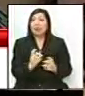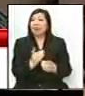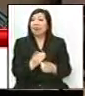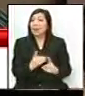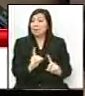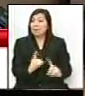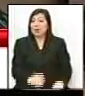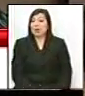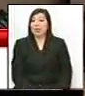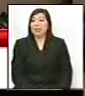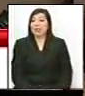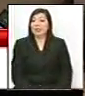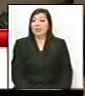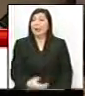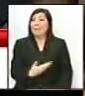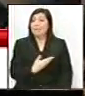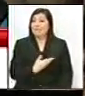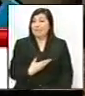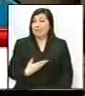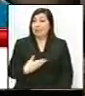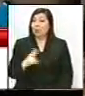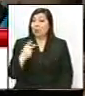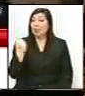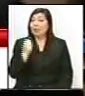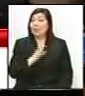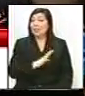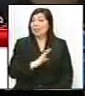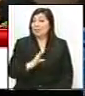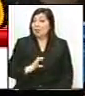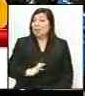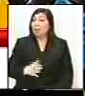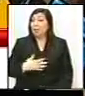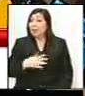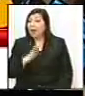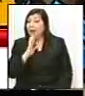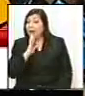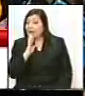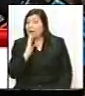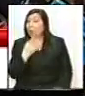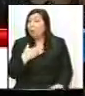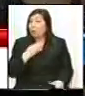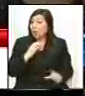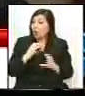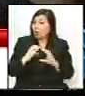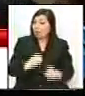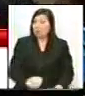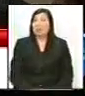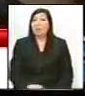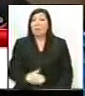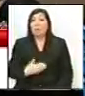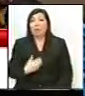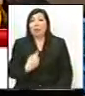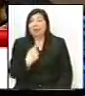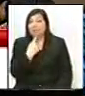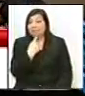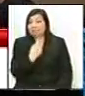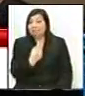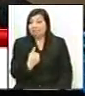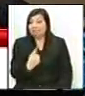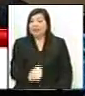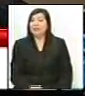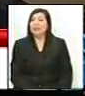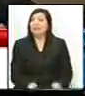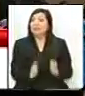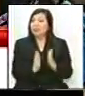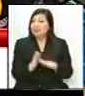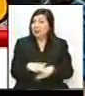democracia presidentes de ambos poderes del Estado puedan dialogar, puedan conversar y puedan, como les vuelvo a repetir,